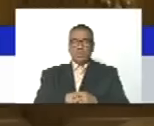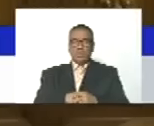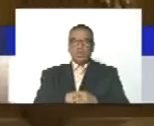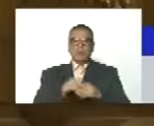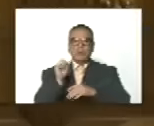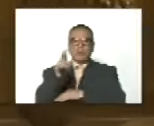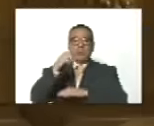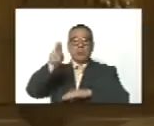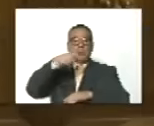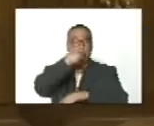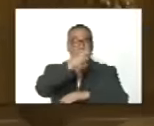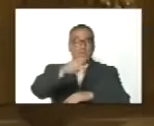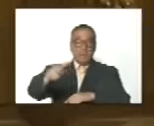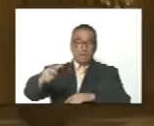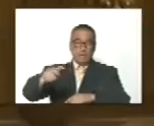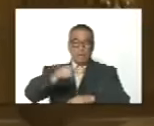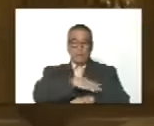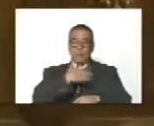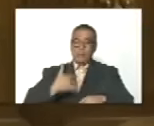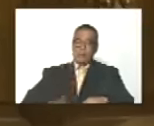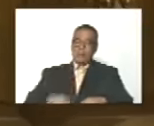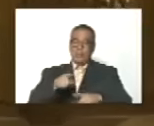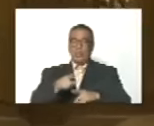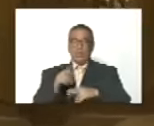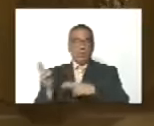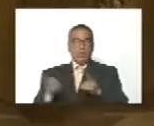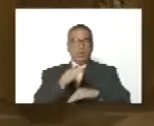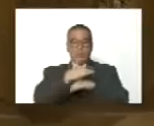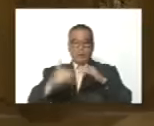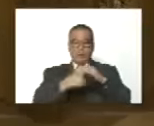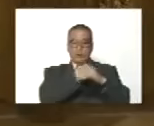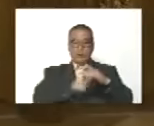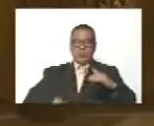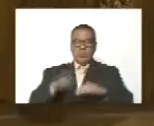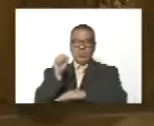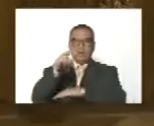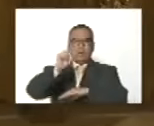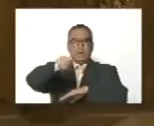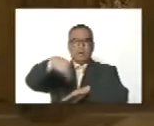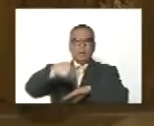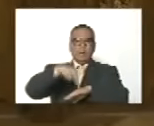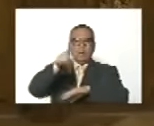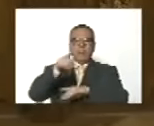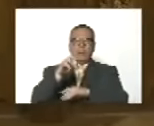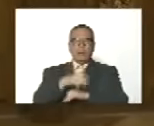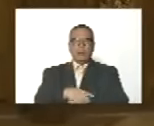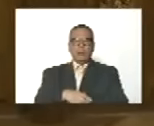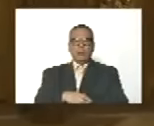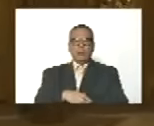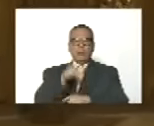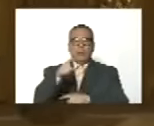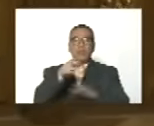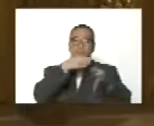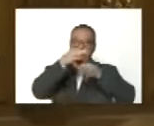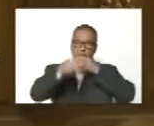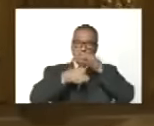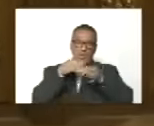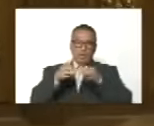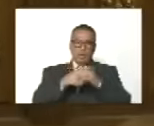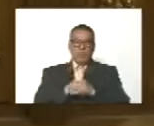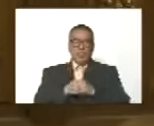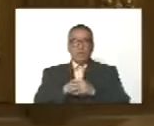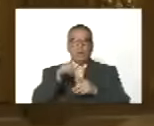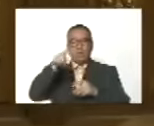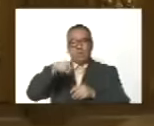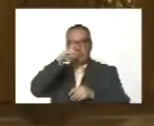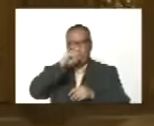la Asamblea Popular Nacional. Nos recibió el vicepresidente de la Asamblea Popular Nacional. Ahí nos explicaba que